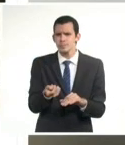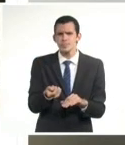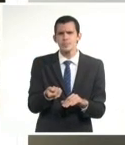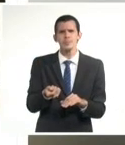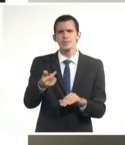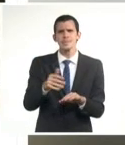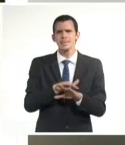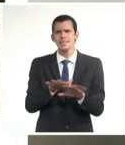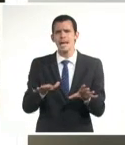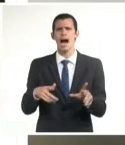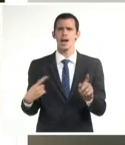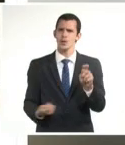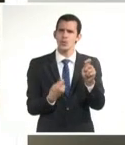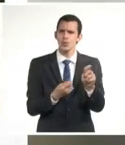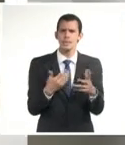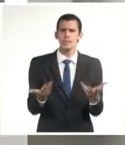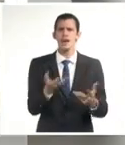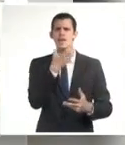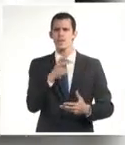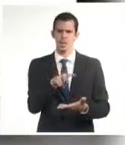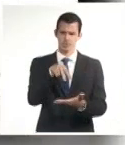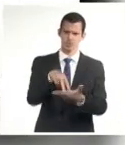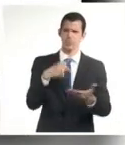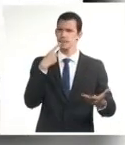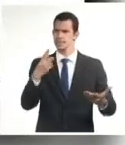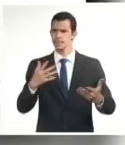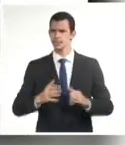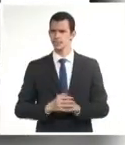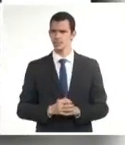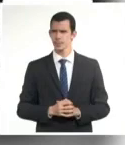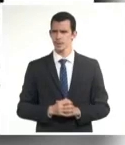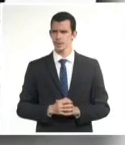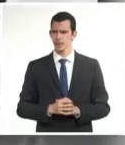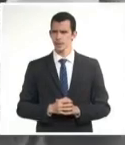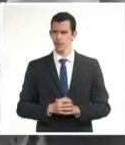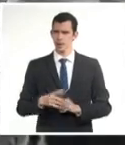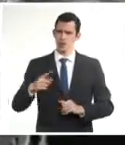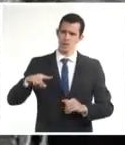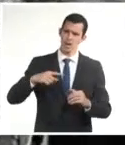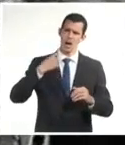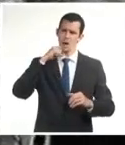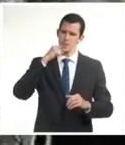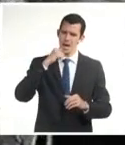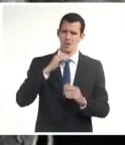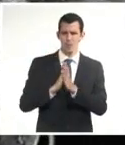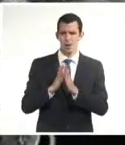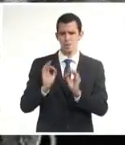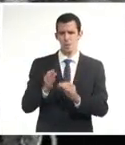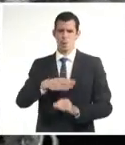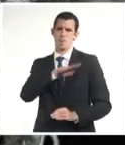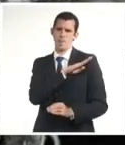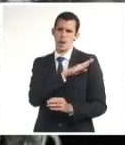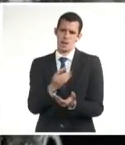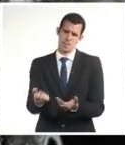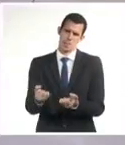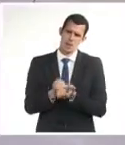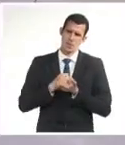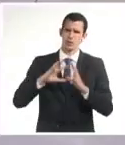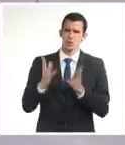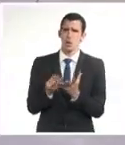Fidel exigía al imperialismo respeto al derecho a la paz para progresar, para crear, para